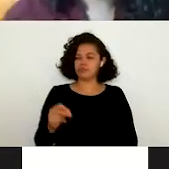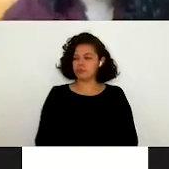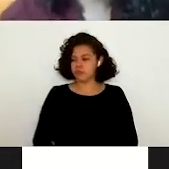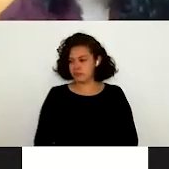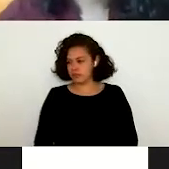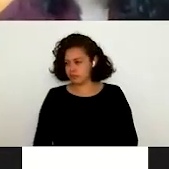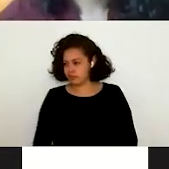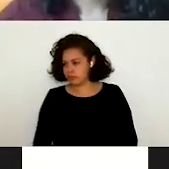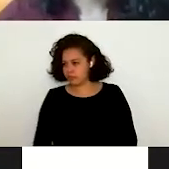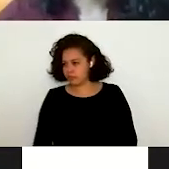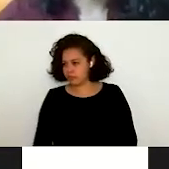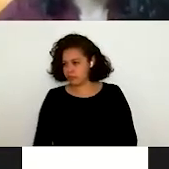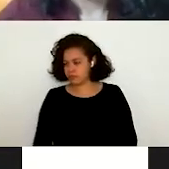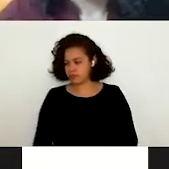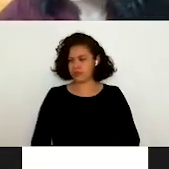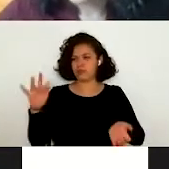Gracias.